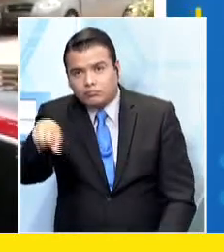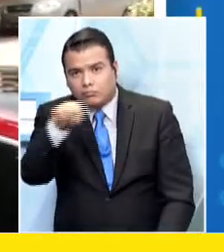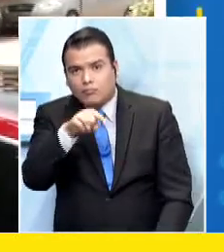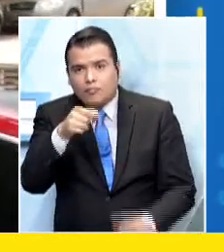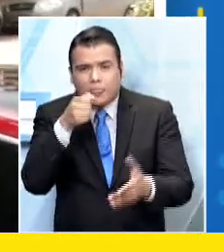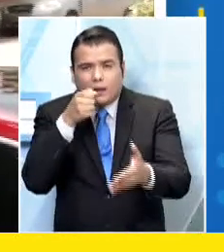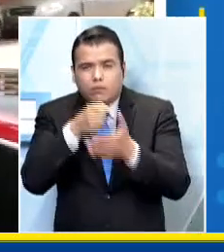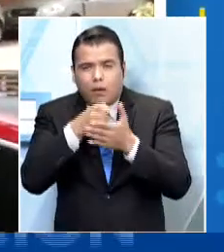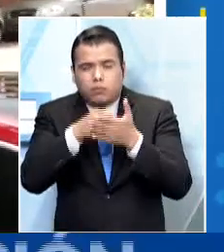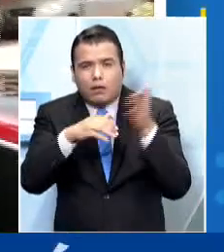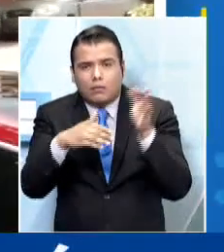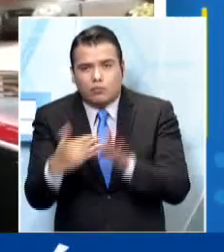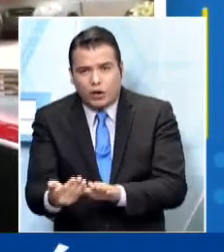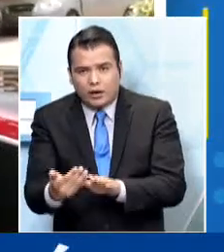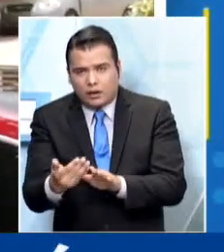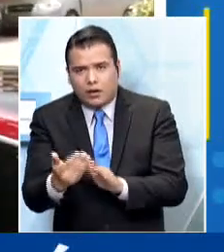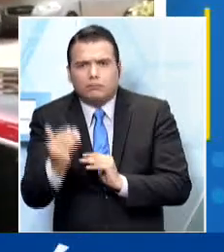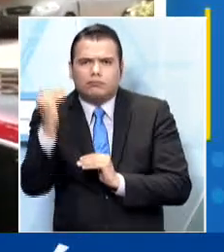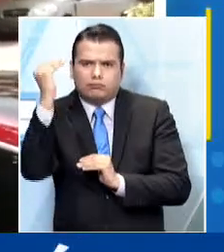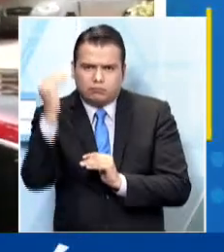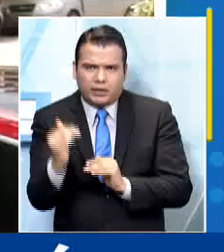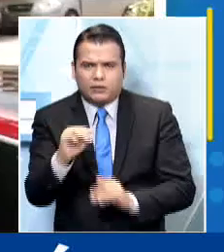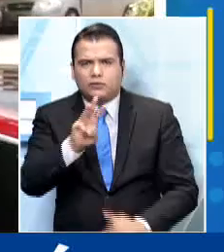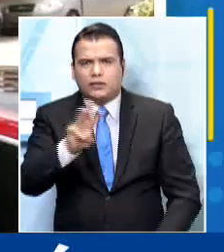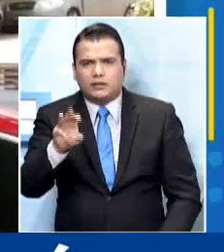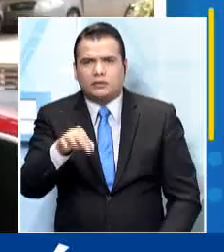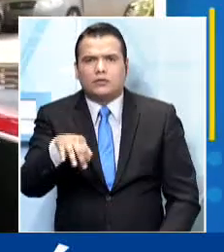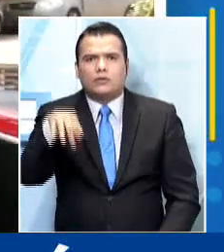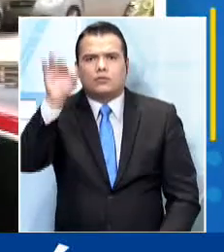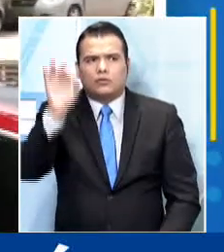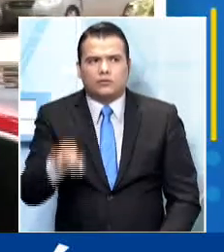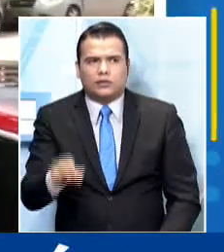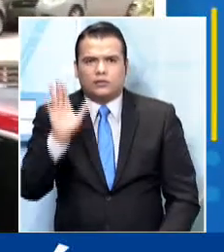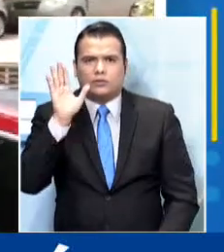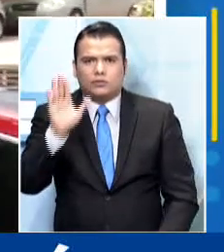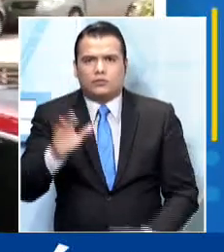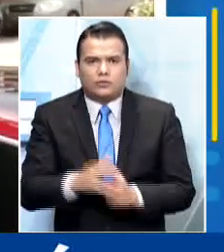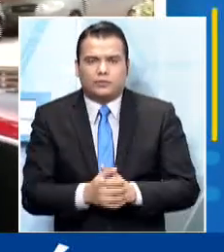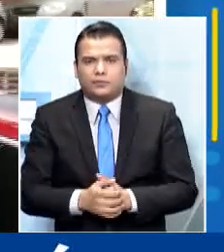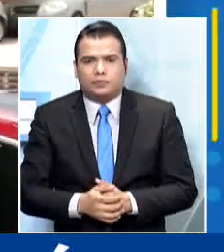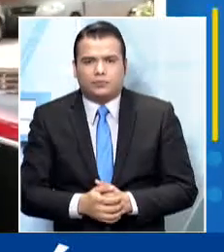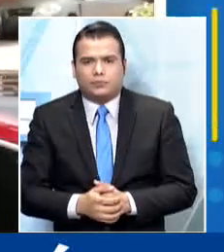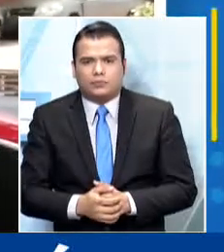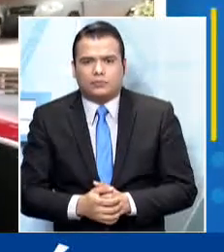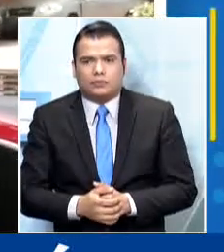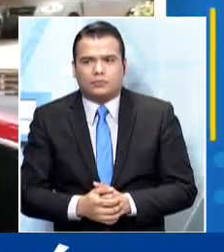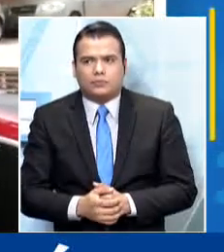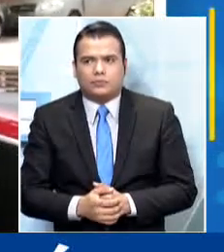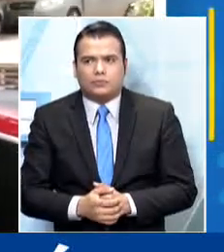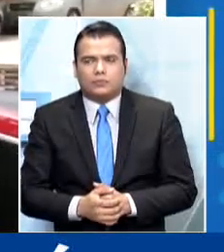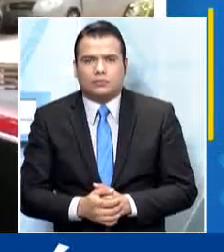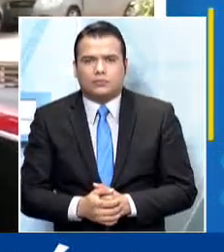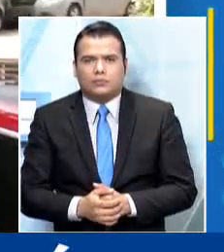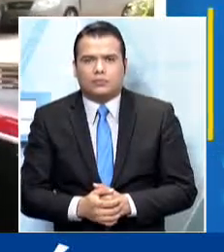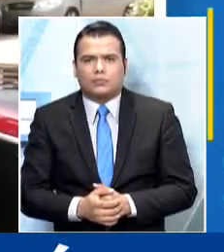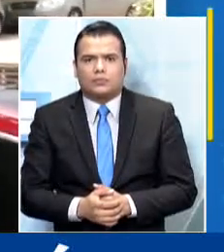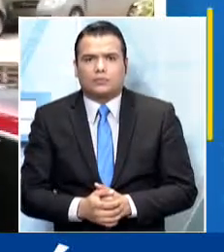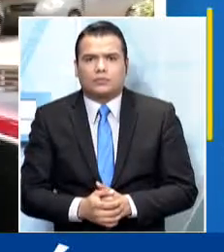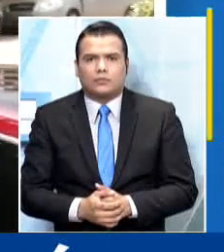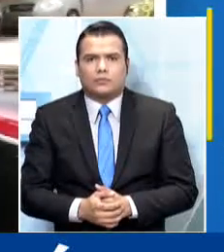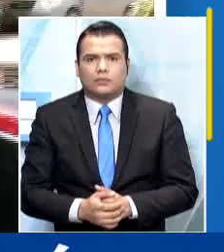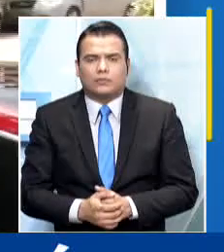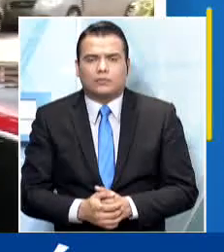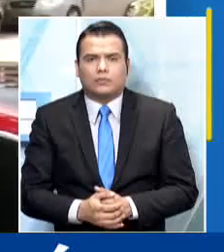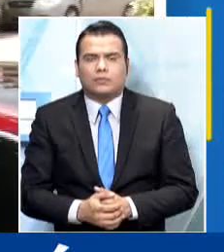de siniestros, que fue del 33%, una reducción en número de lesionados del 30%. Pero como lo